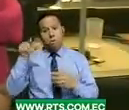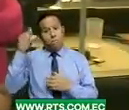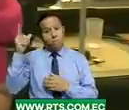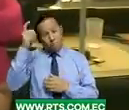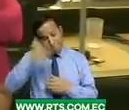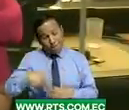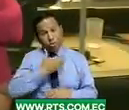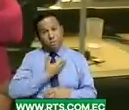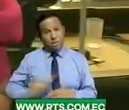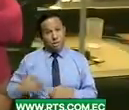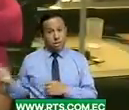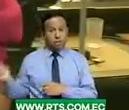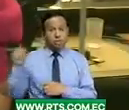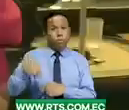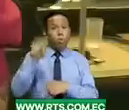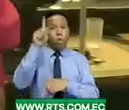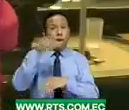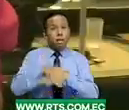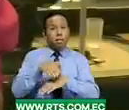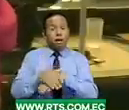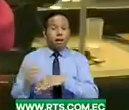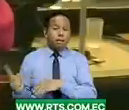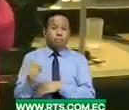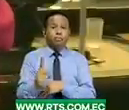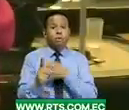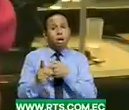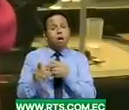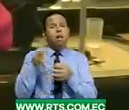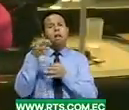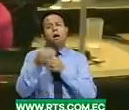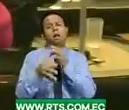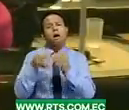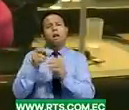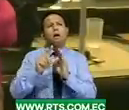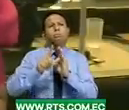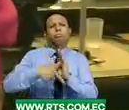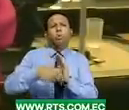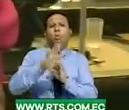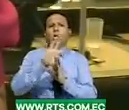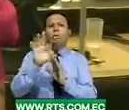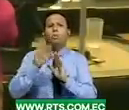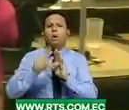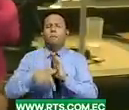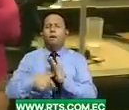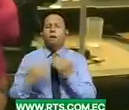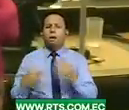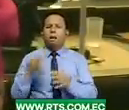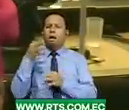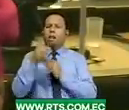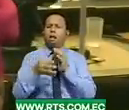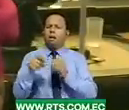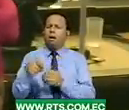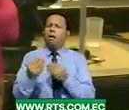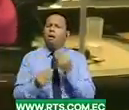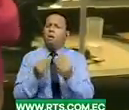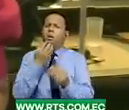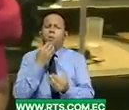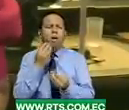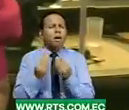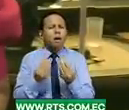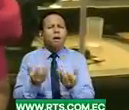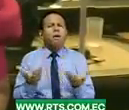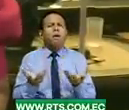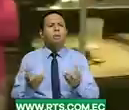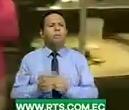Asamblea Nacional pasada la 1, hizo uso de su intervención por al menos 49 minutos. ¿Cuál fue su reacción? ¿Cómo se defendió el delito de